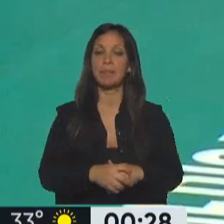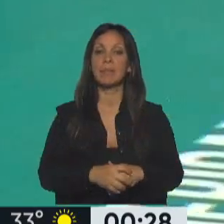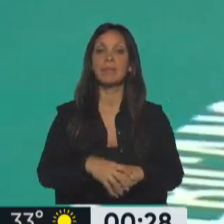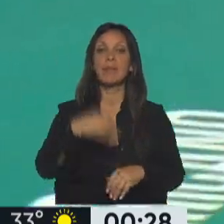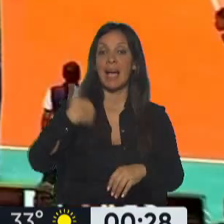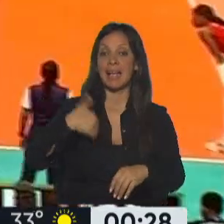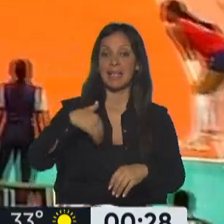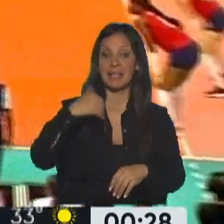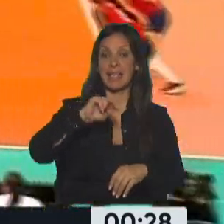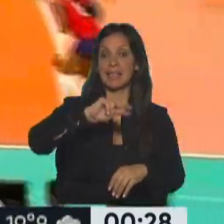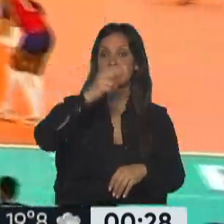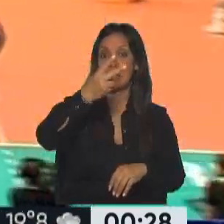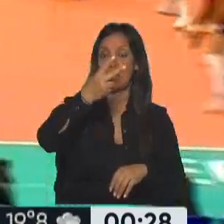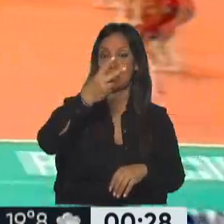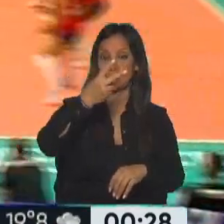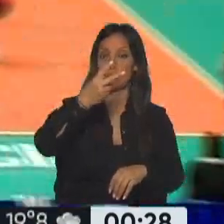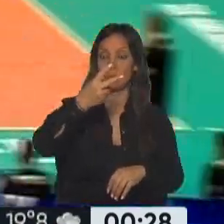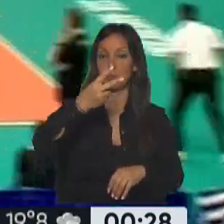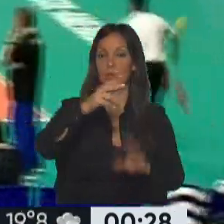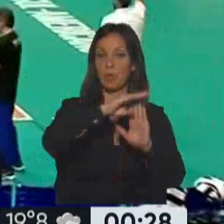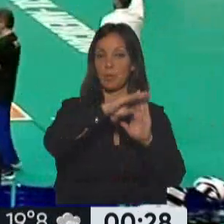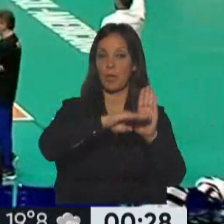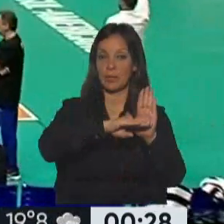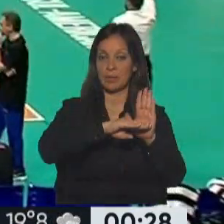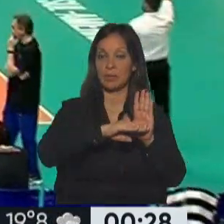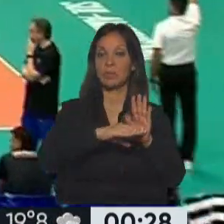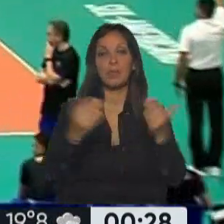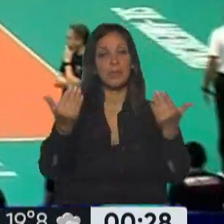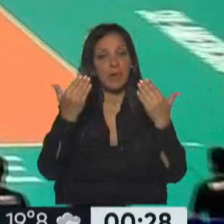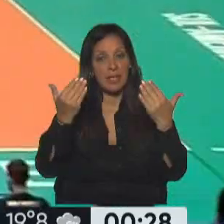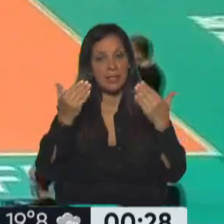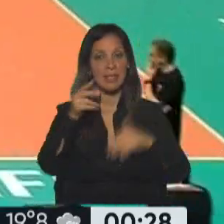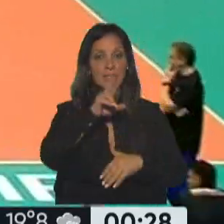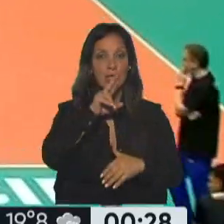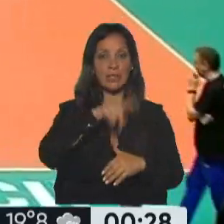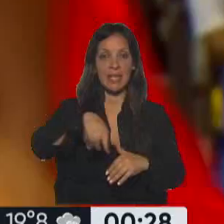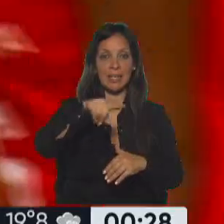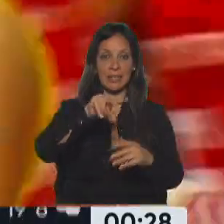vencer a Colombia 3-0. Así que felicitaciones a las chicas porque es un puesto